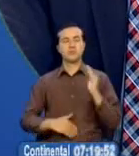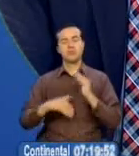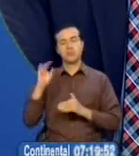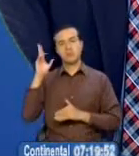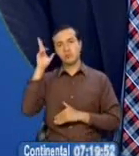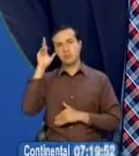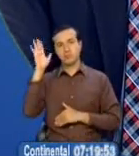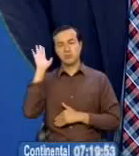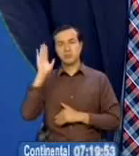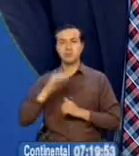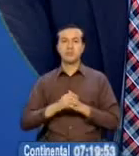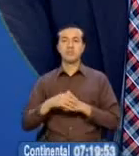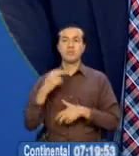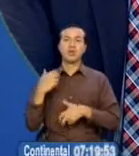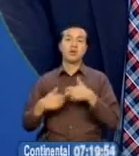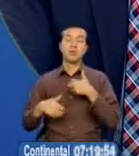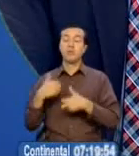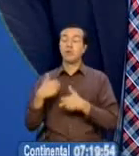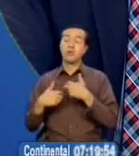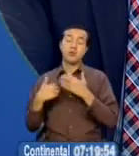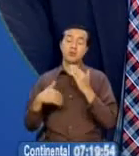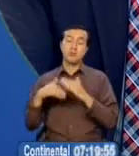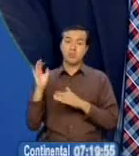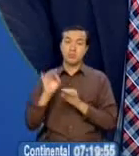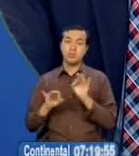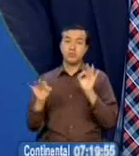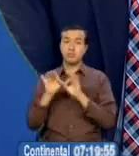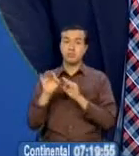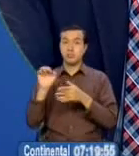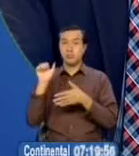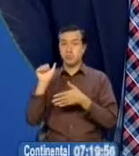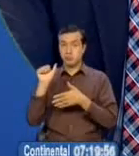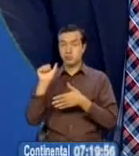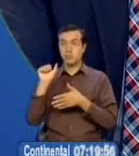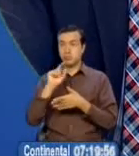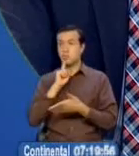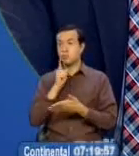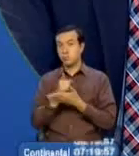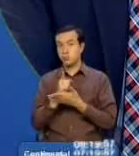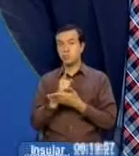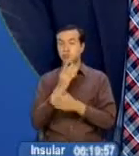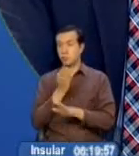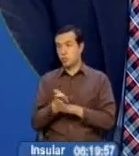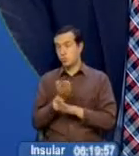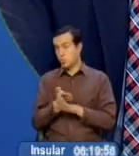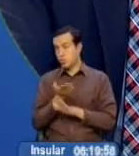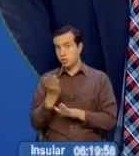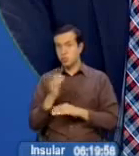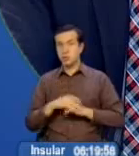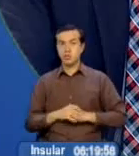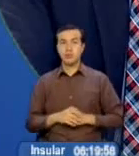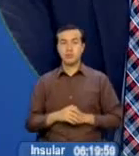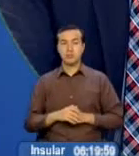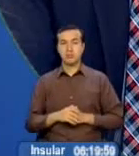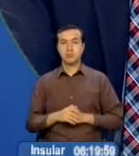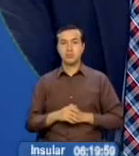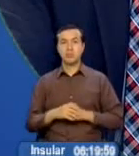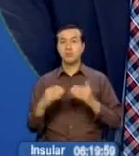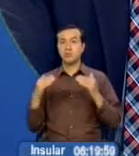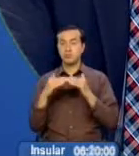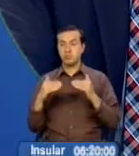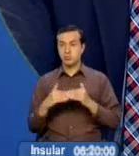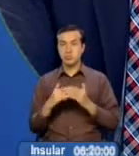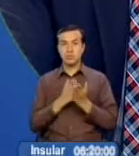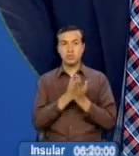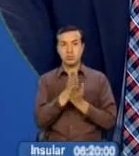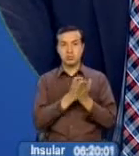creo que el problema es, además de la categoría A, que por supuesto hay que plantearlo, ¿no? Homologar algunas de